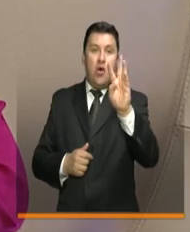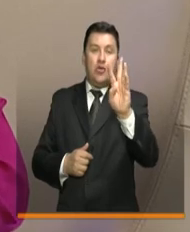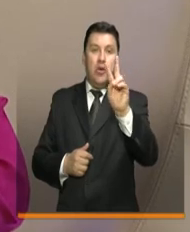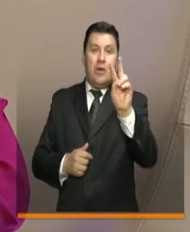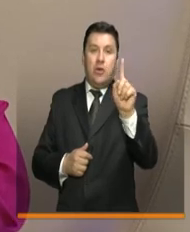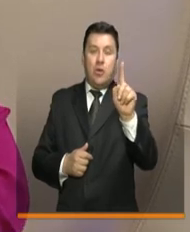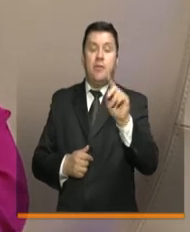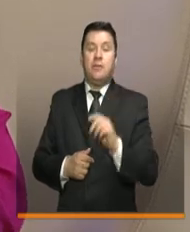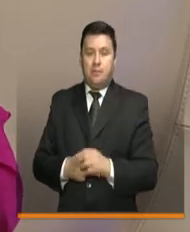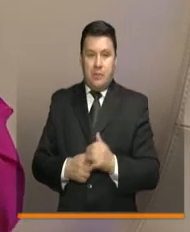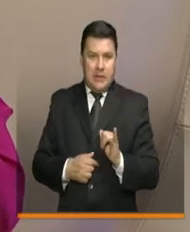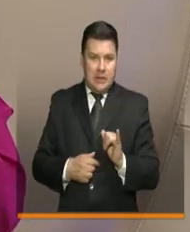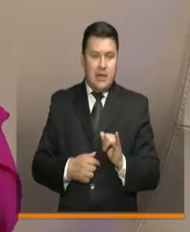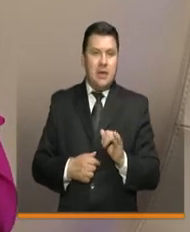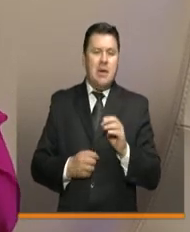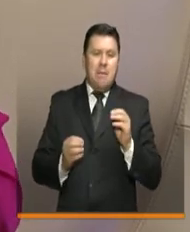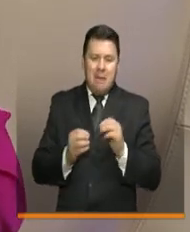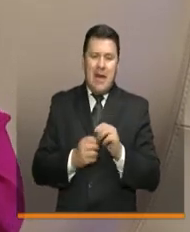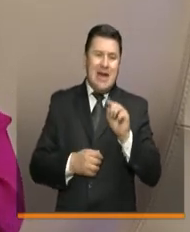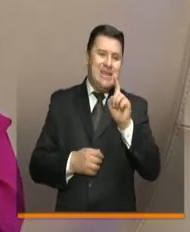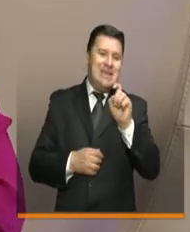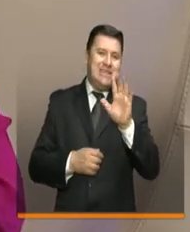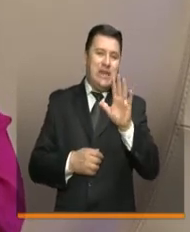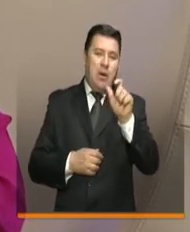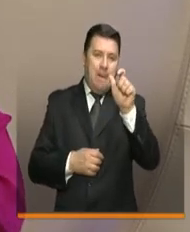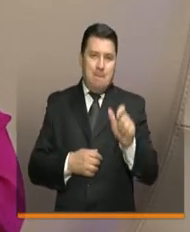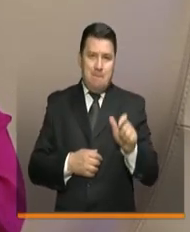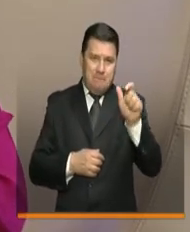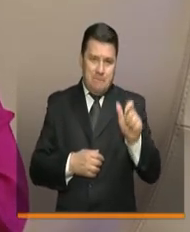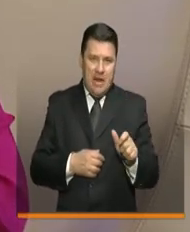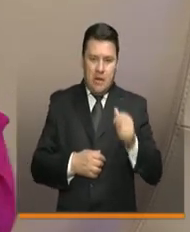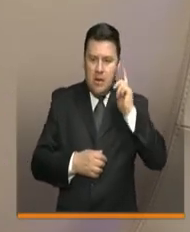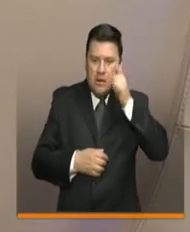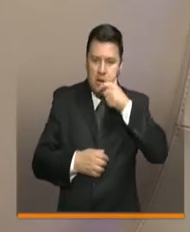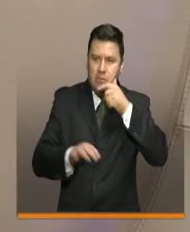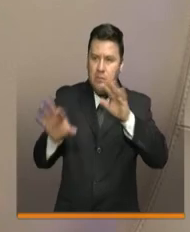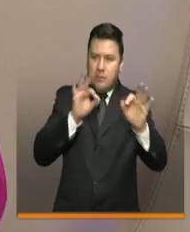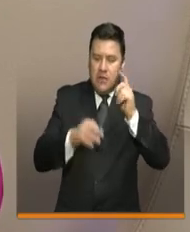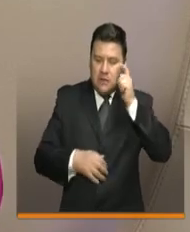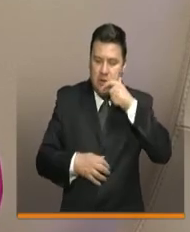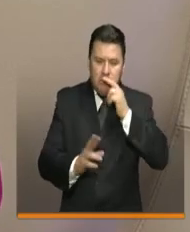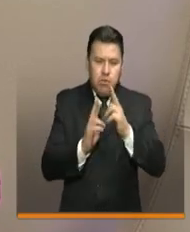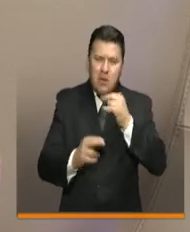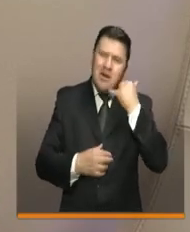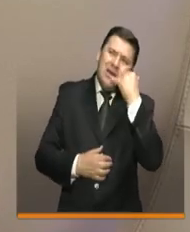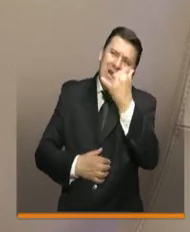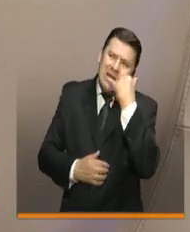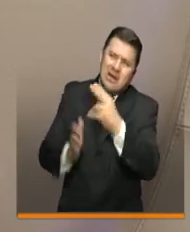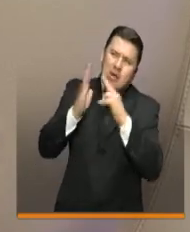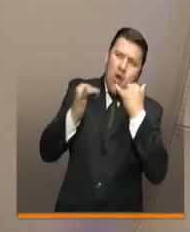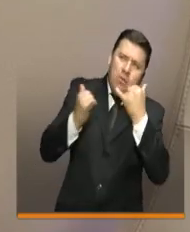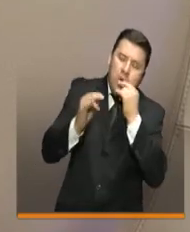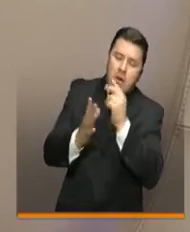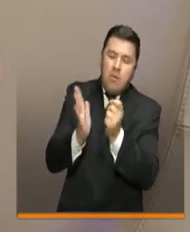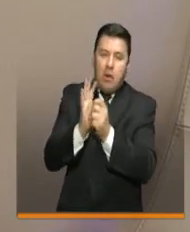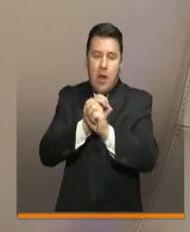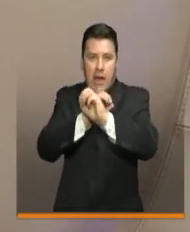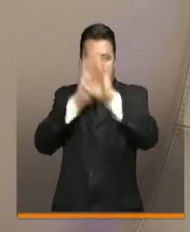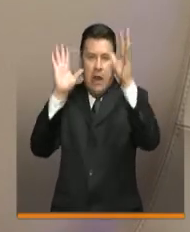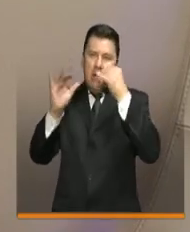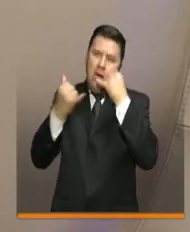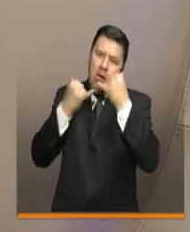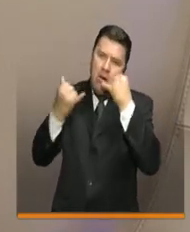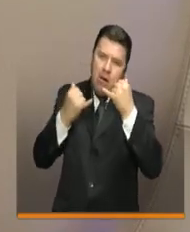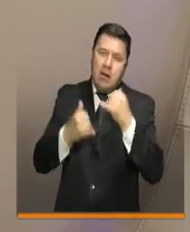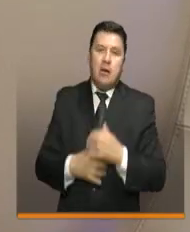018-916-821. Hemos reforzado con 65 personas el equipo de call center. Hay, como lo pide el señor presidente, automatización en identificar al